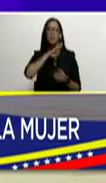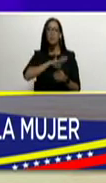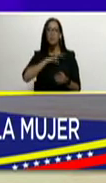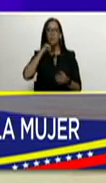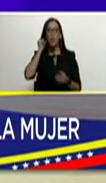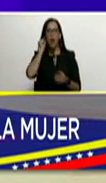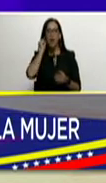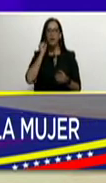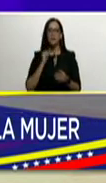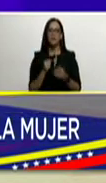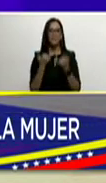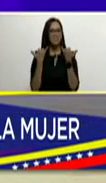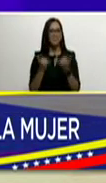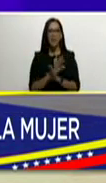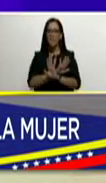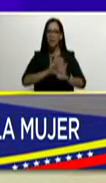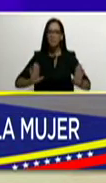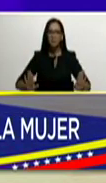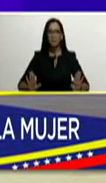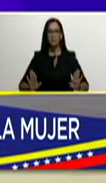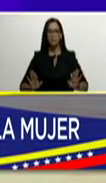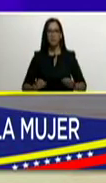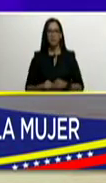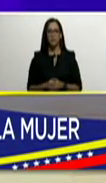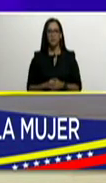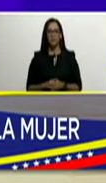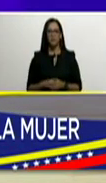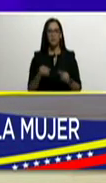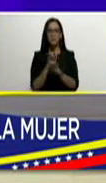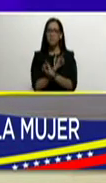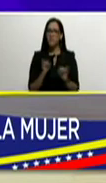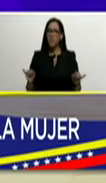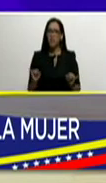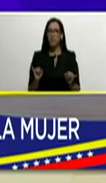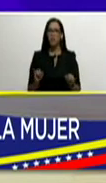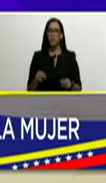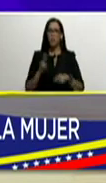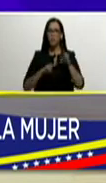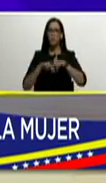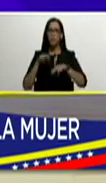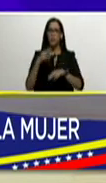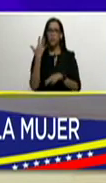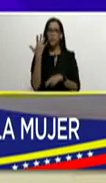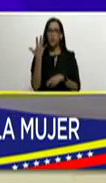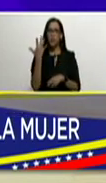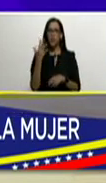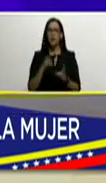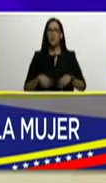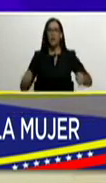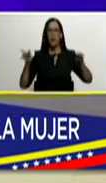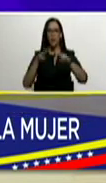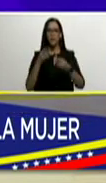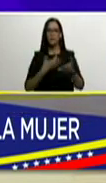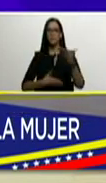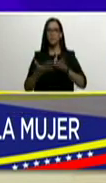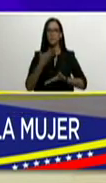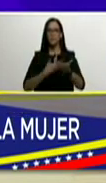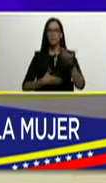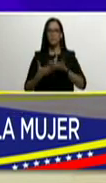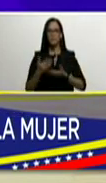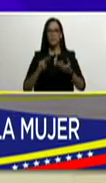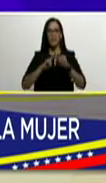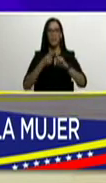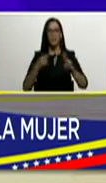feminicidios. Ya basta. Construir con una mano los valores de la convivencia, de la paz,